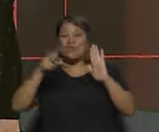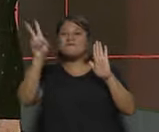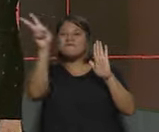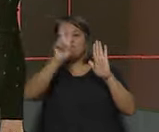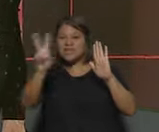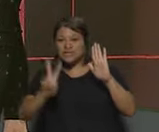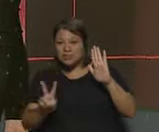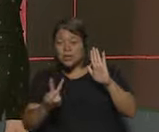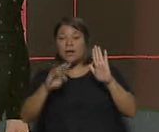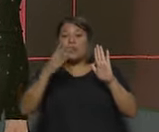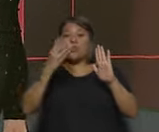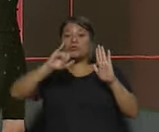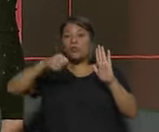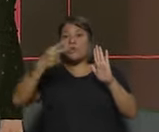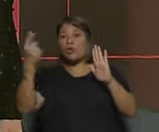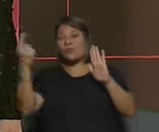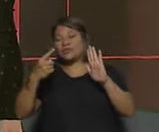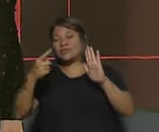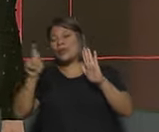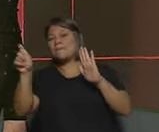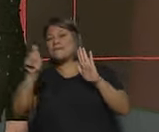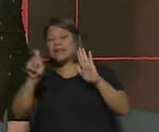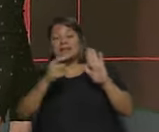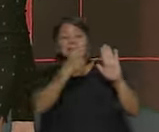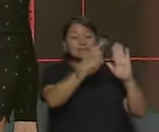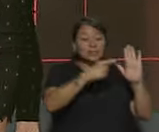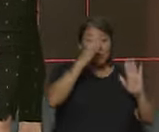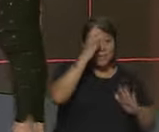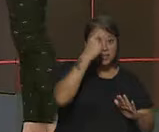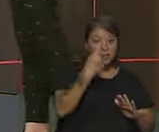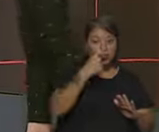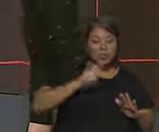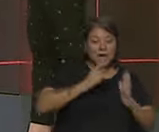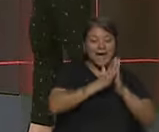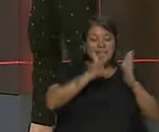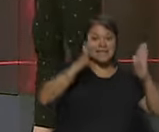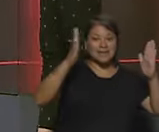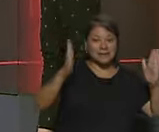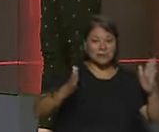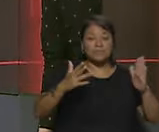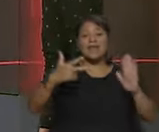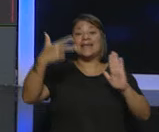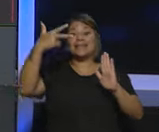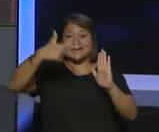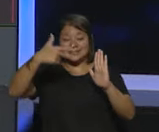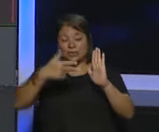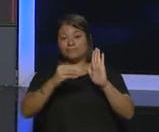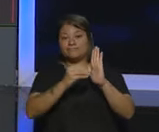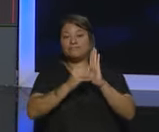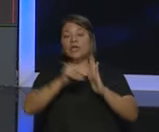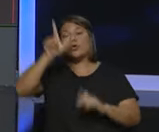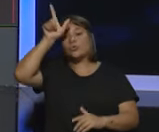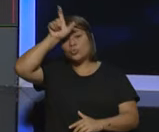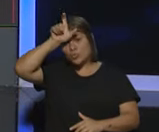un 4,2 por mensual y un 121 por interanual tercer puesto para Turquía con un